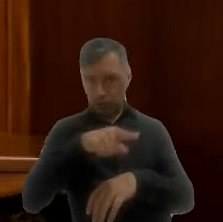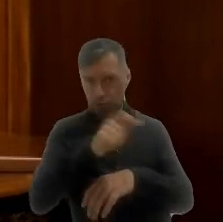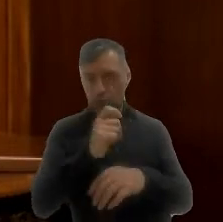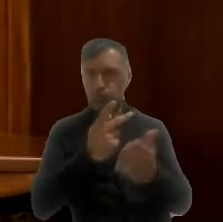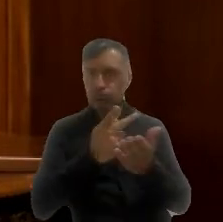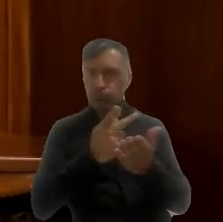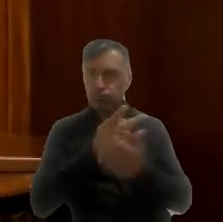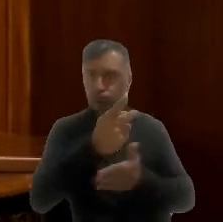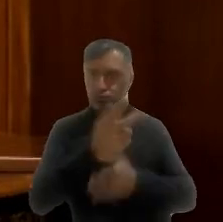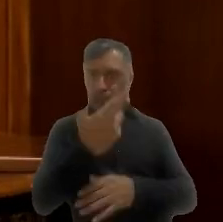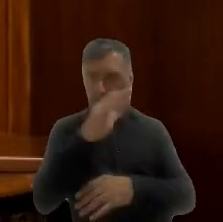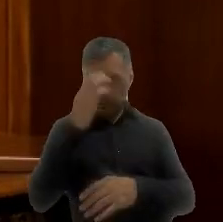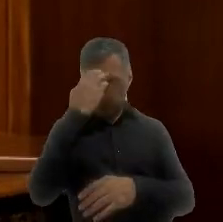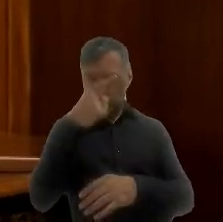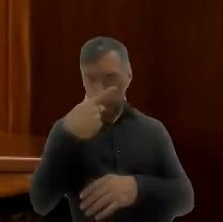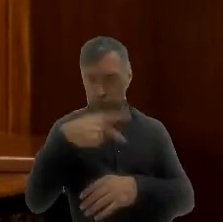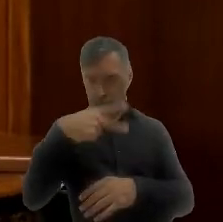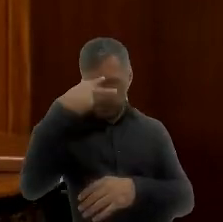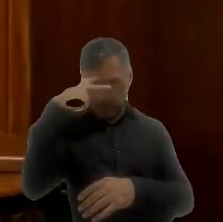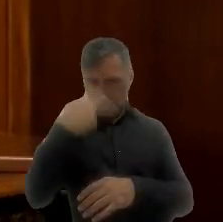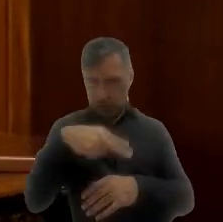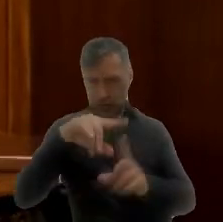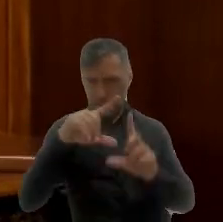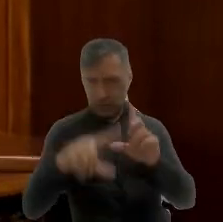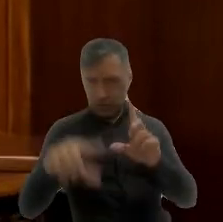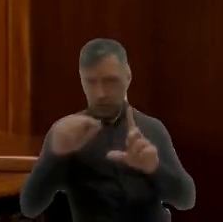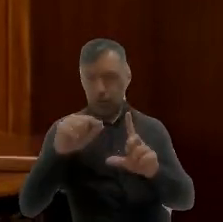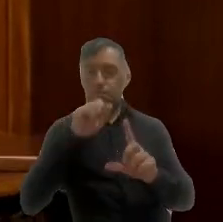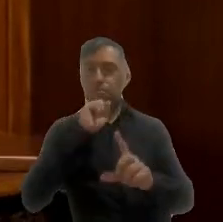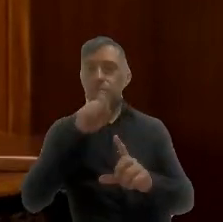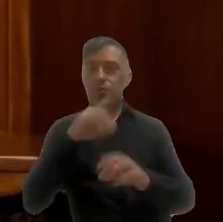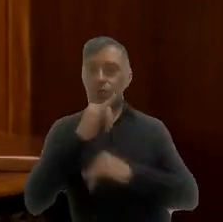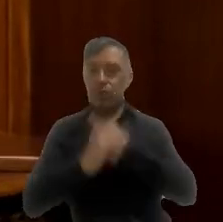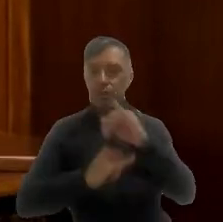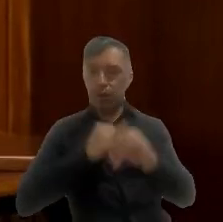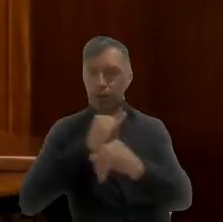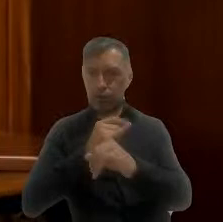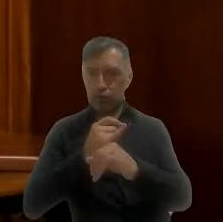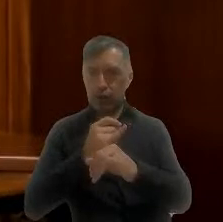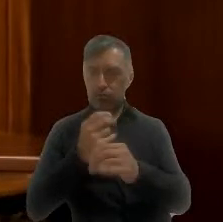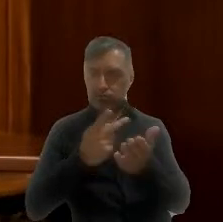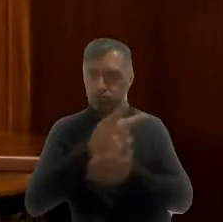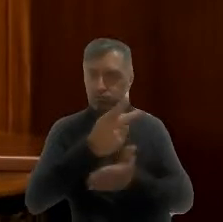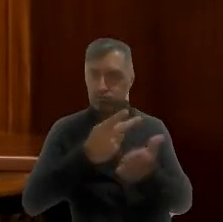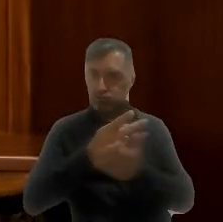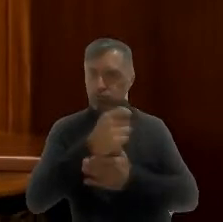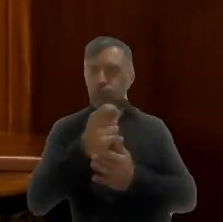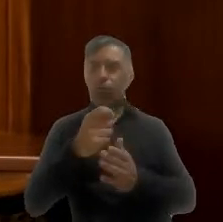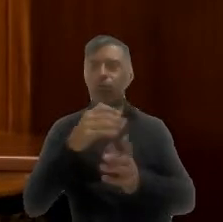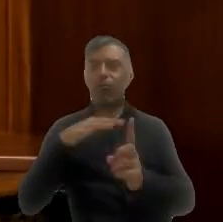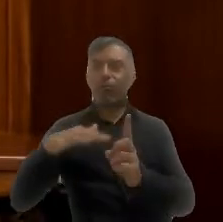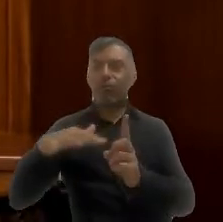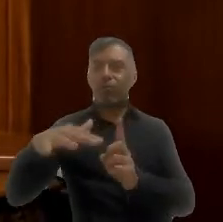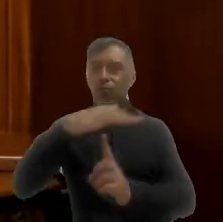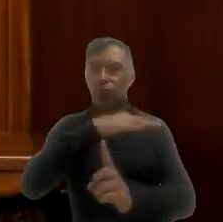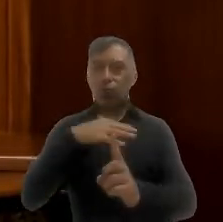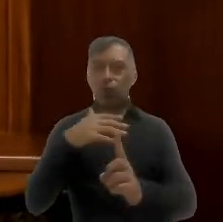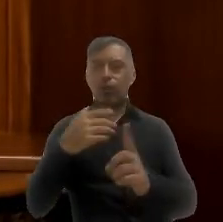nacional e internacional, vinculados con el entorno para atender los retos sociales,